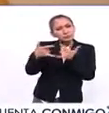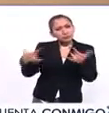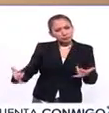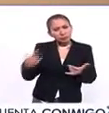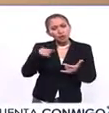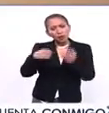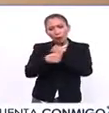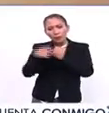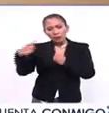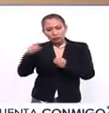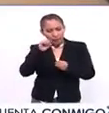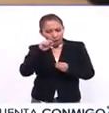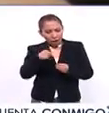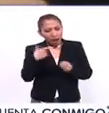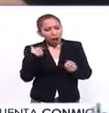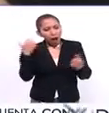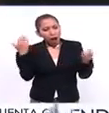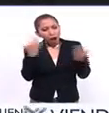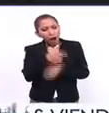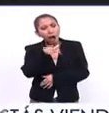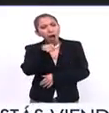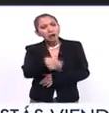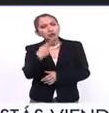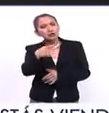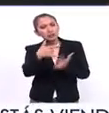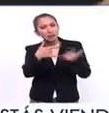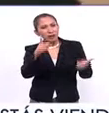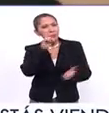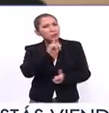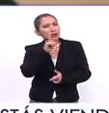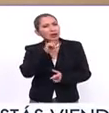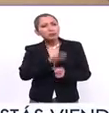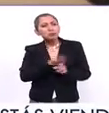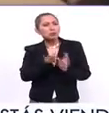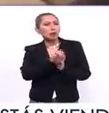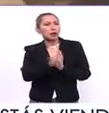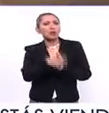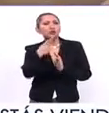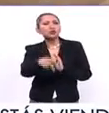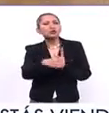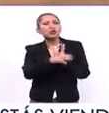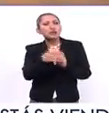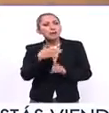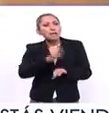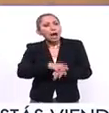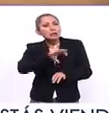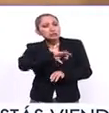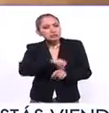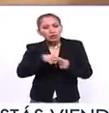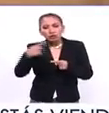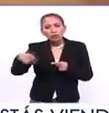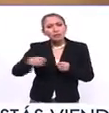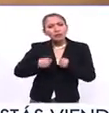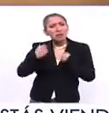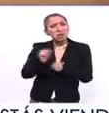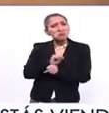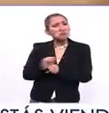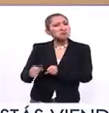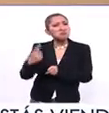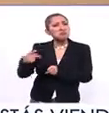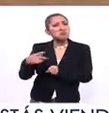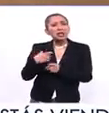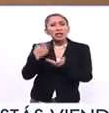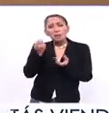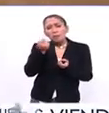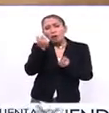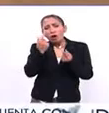los objetos nos dieron también mucha luz acerca de ella, como cuáles eran sus cosas más queridas, la vida sencilla que tuvo,